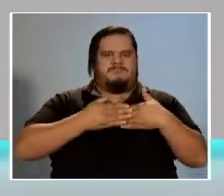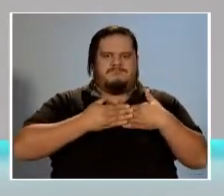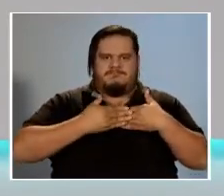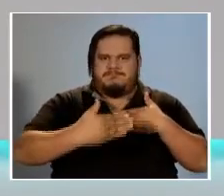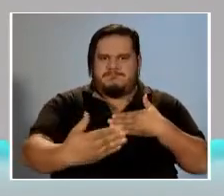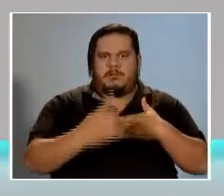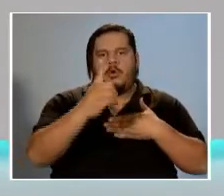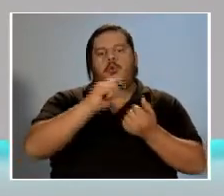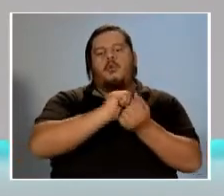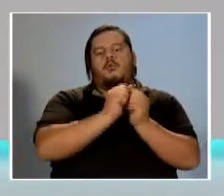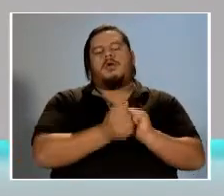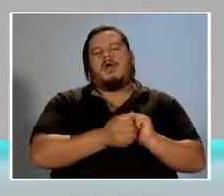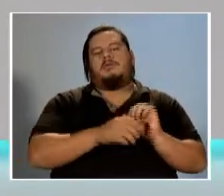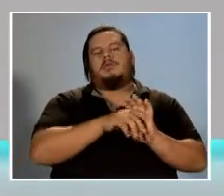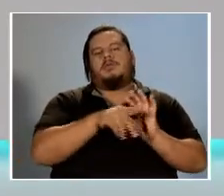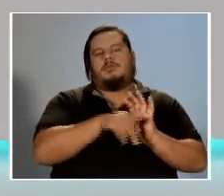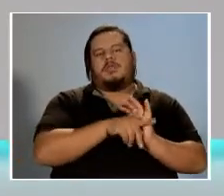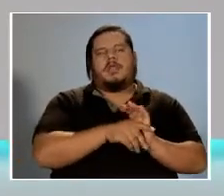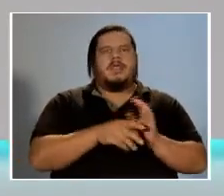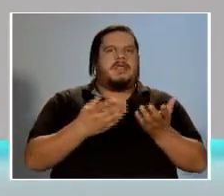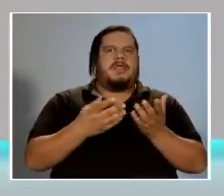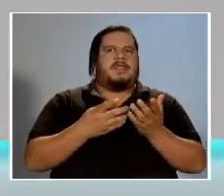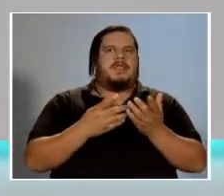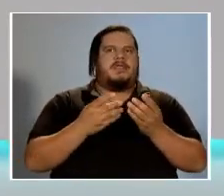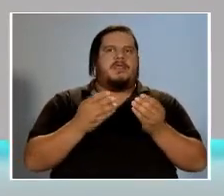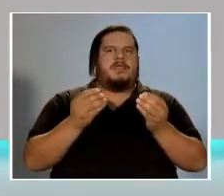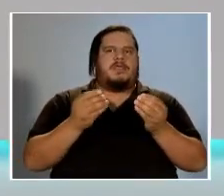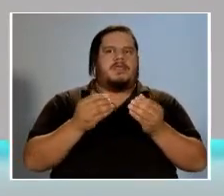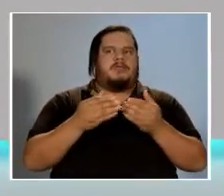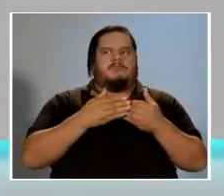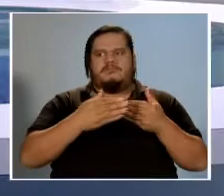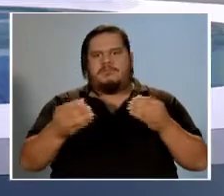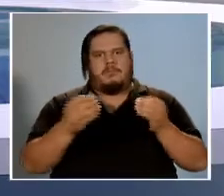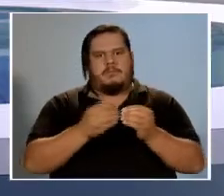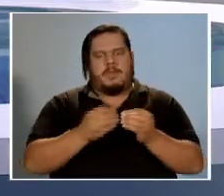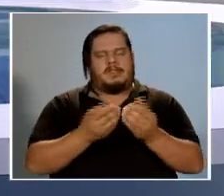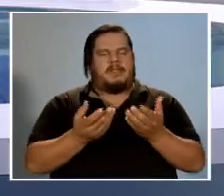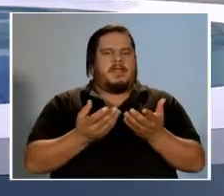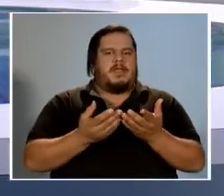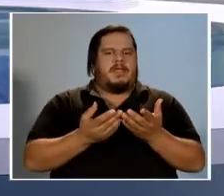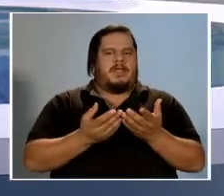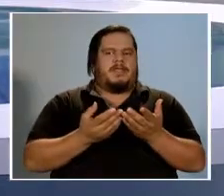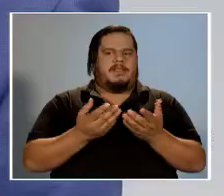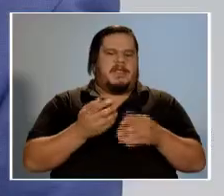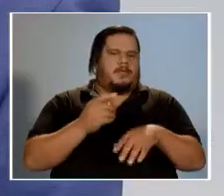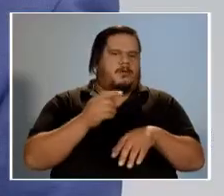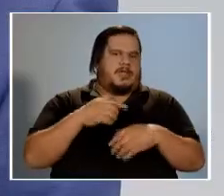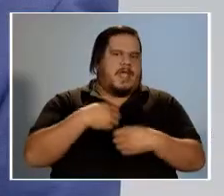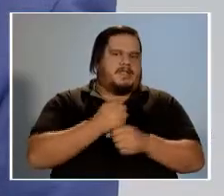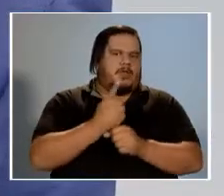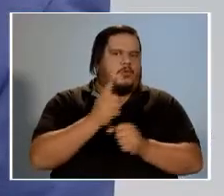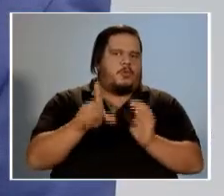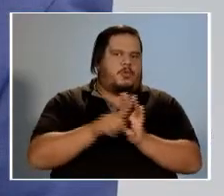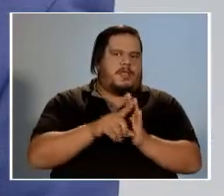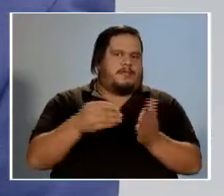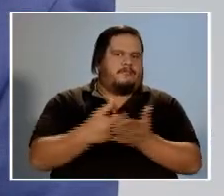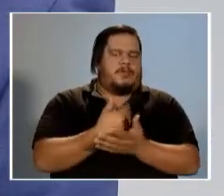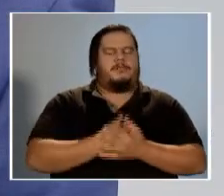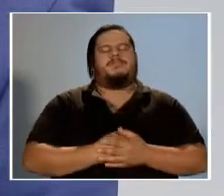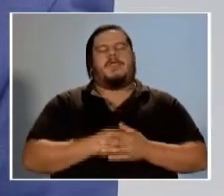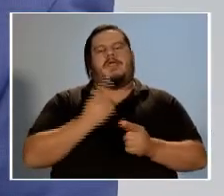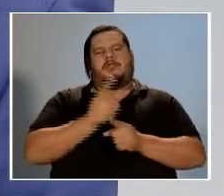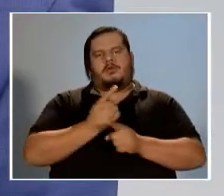reforma constitucional y que dure más de lo que dura una ley ordinaria en ser aprobada. Por supuesto, porque dos magistraturas, digamos, de la Asamblea Legislativa tienen que pasar por dos magistraturas